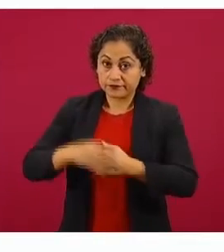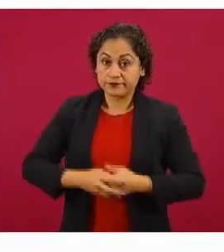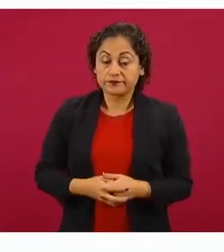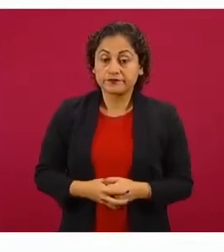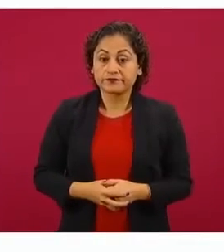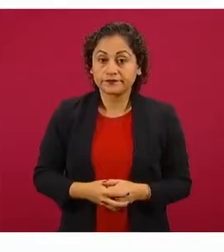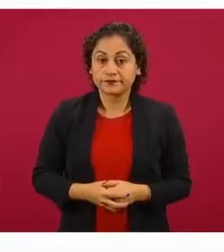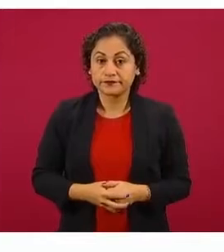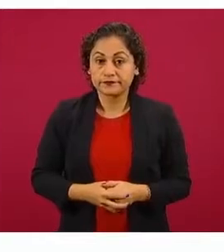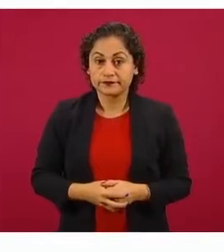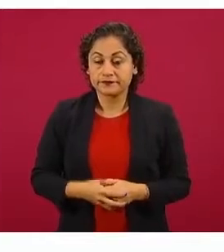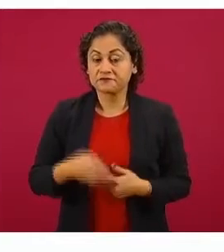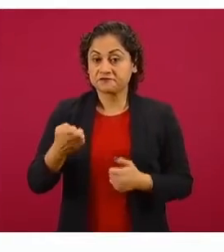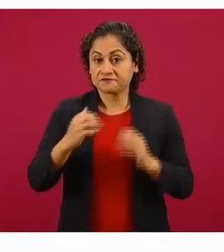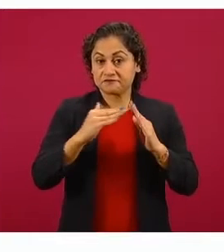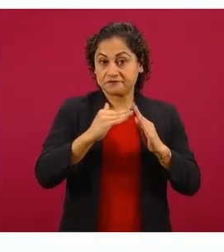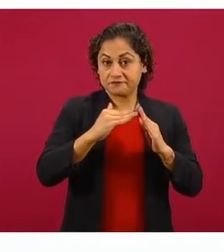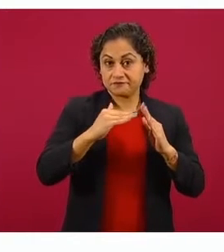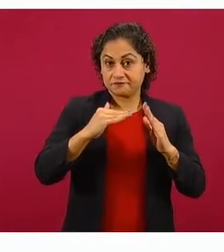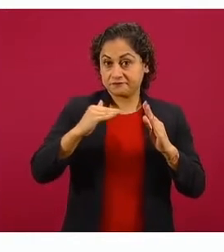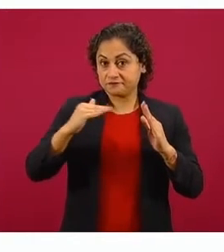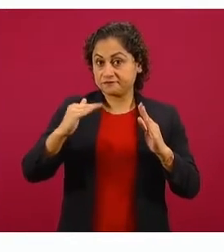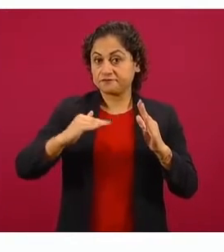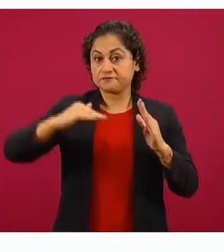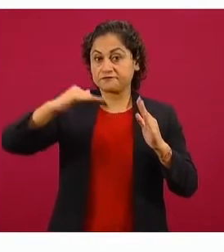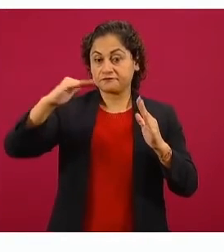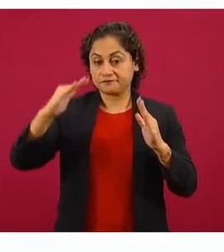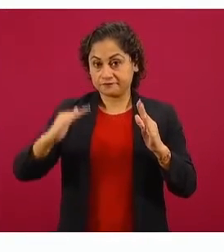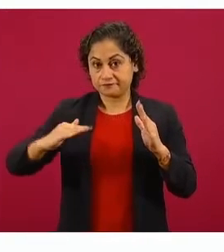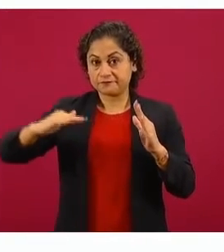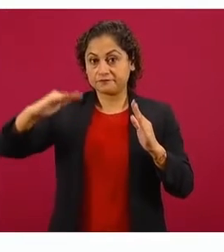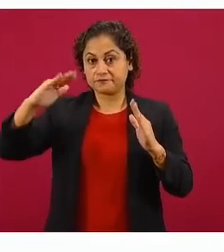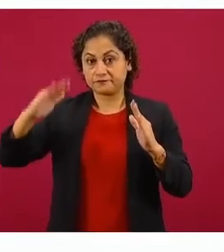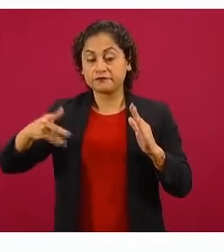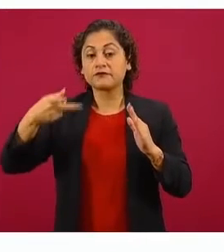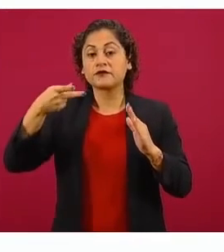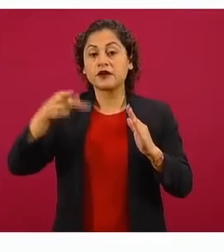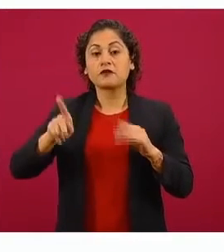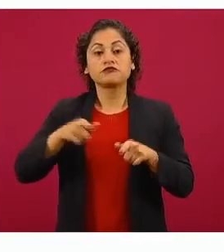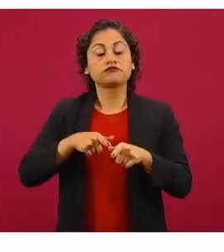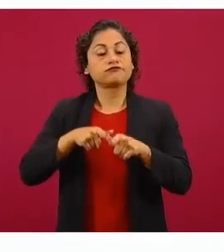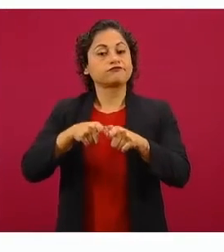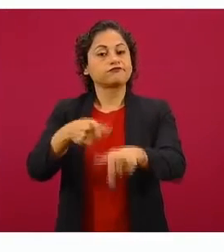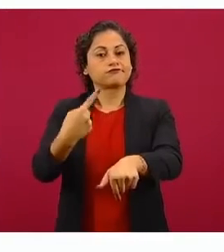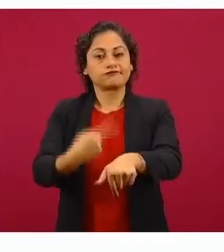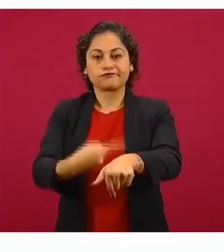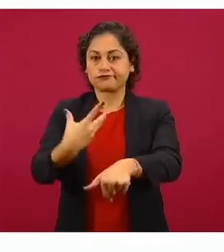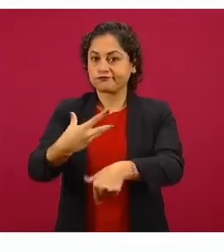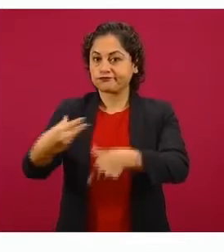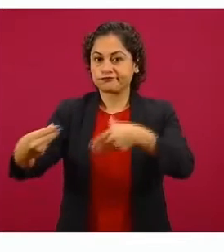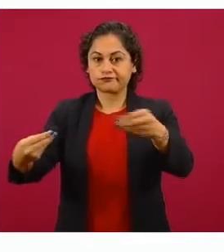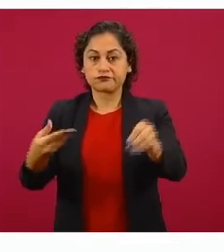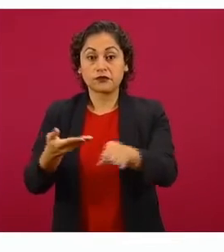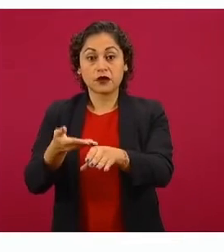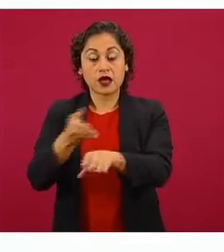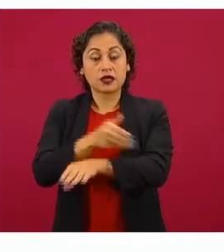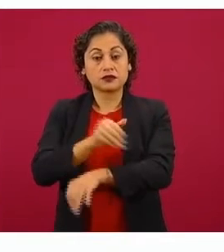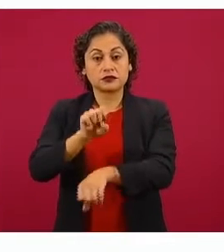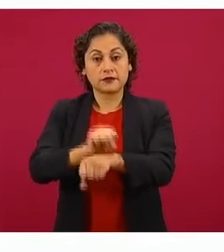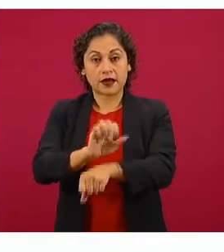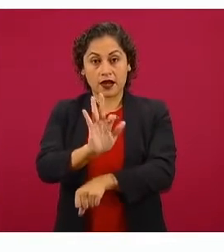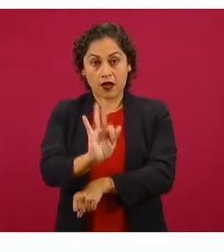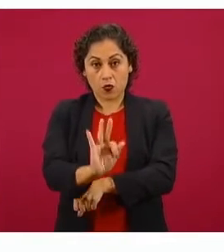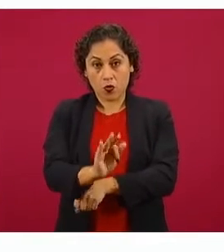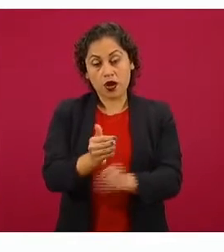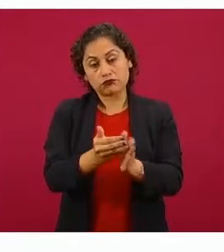ustedes, con importantes variaciones, pero en general este sostenimiento de la transmisión hasta la semana 40, después desde